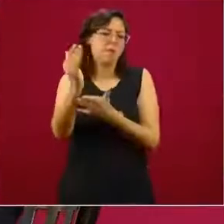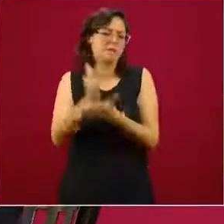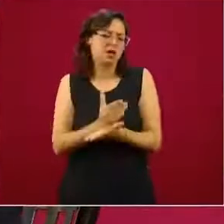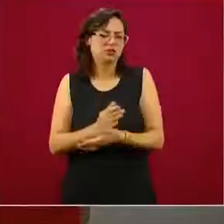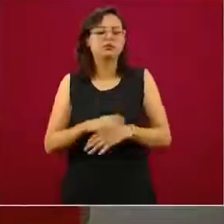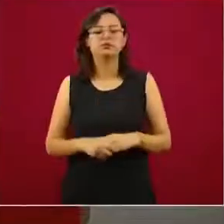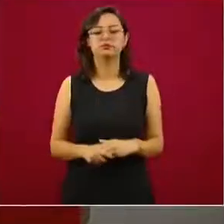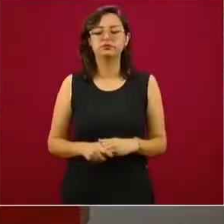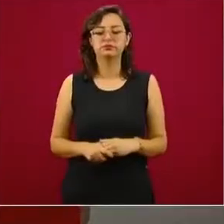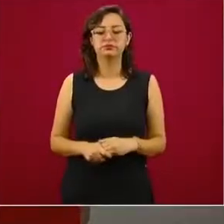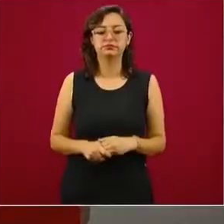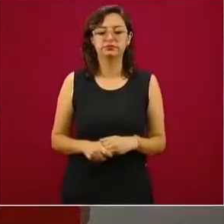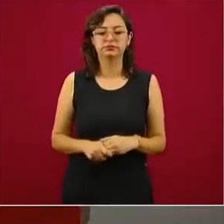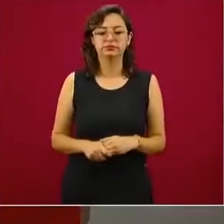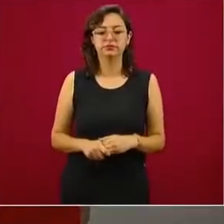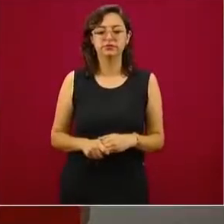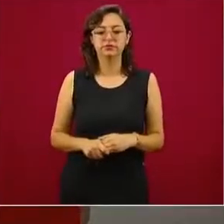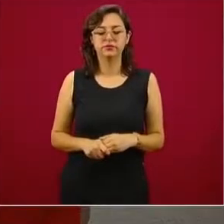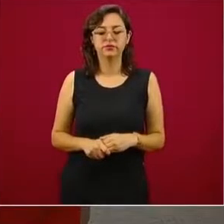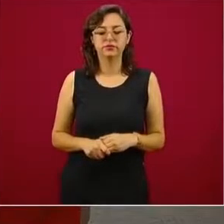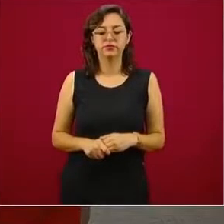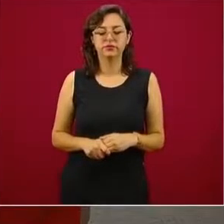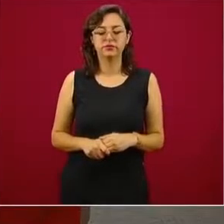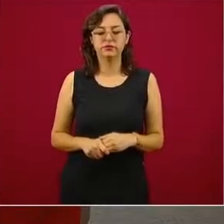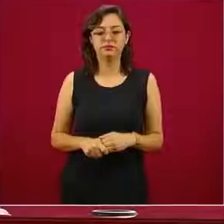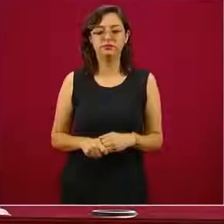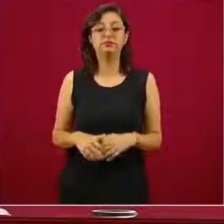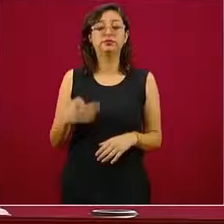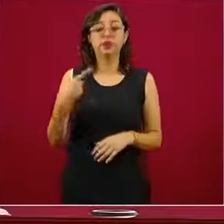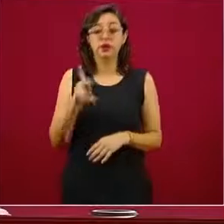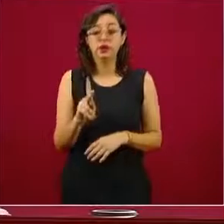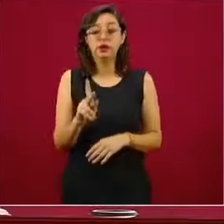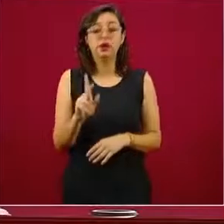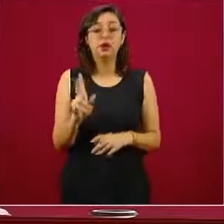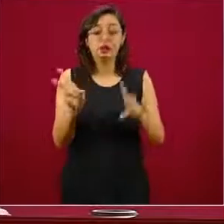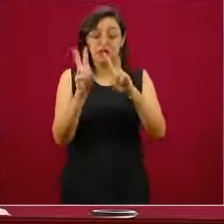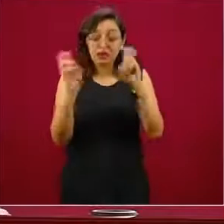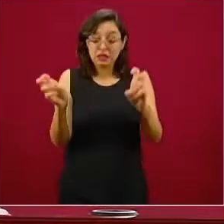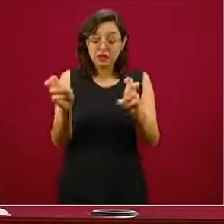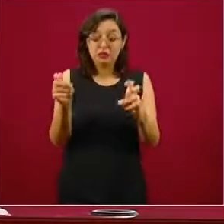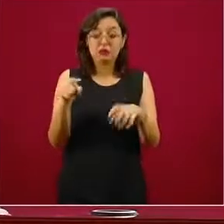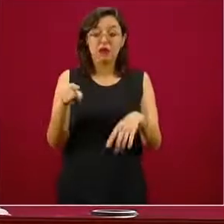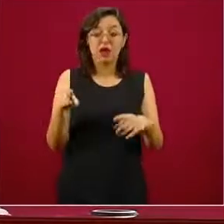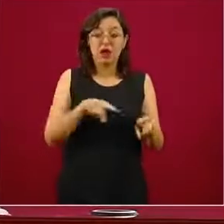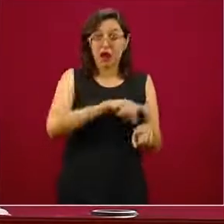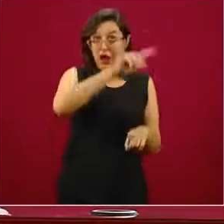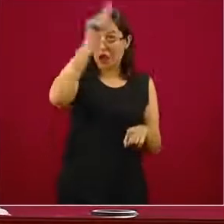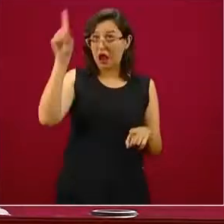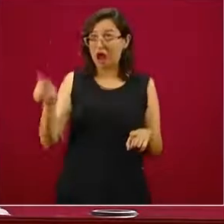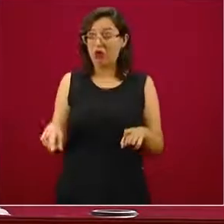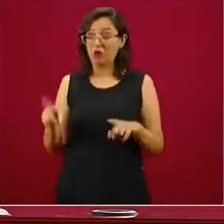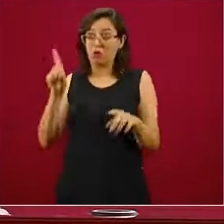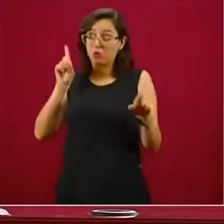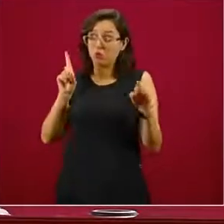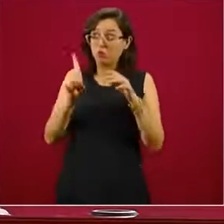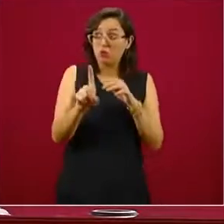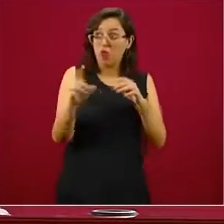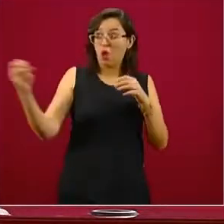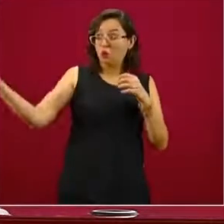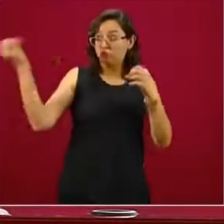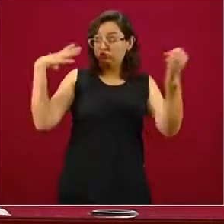menos puntos de comprobación. Pero en ese caso específico no se está planteando que